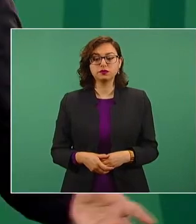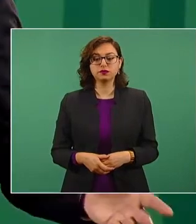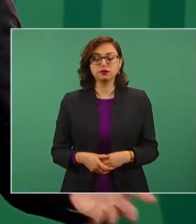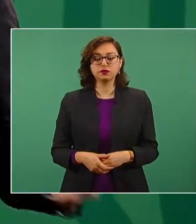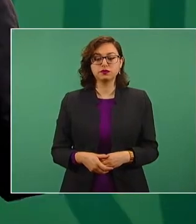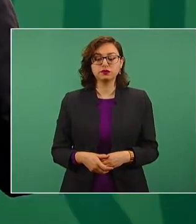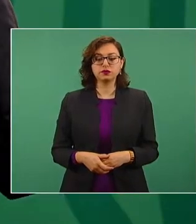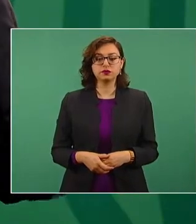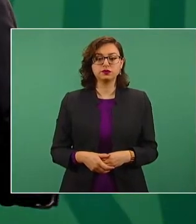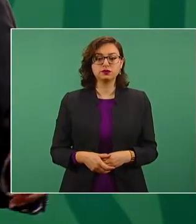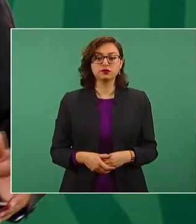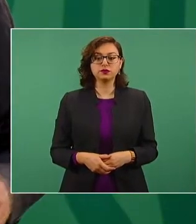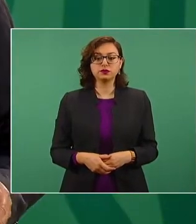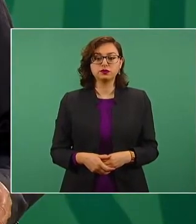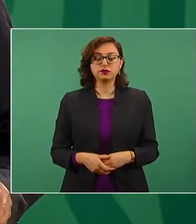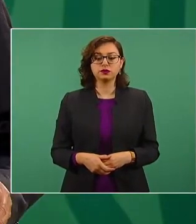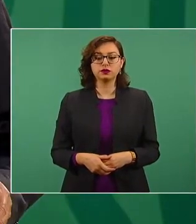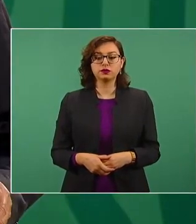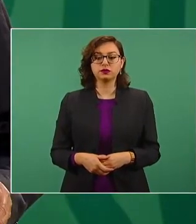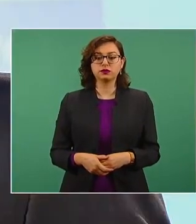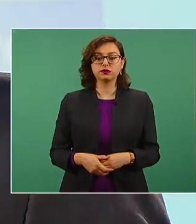de